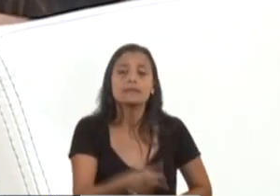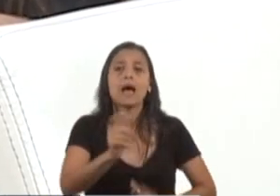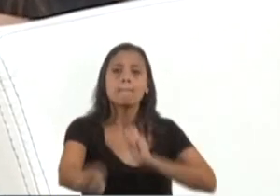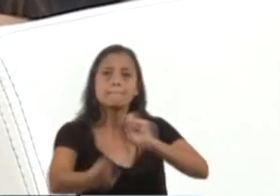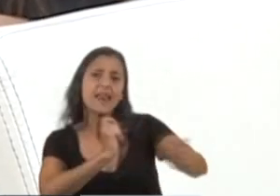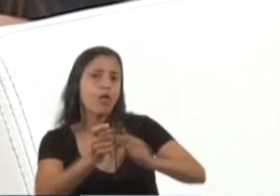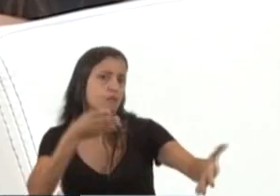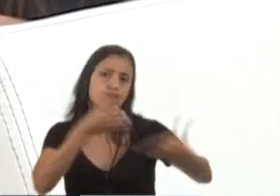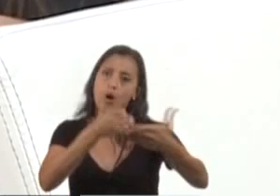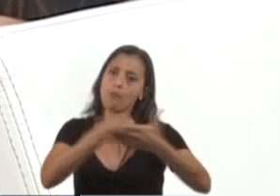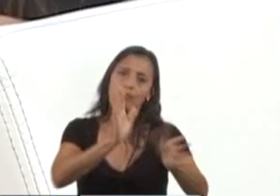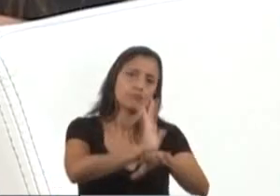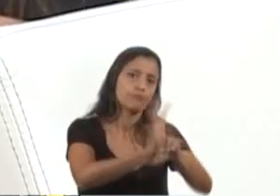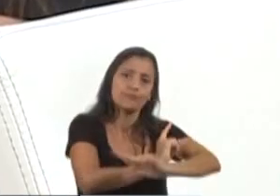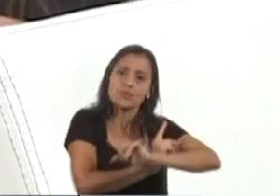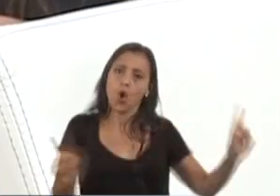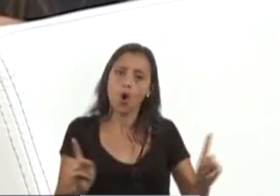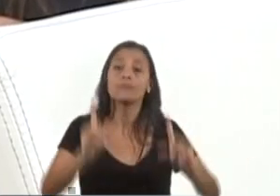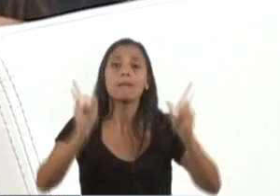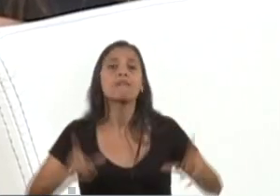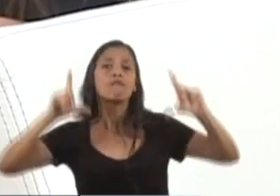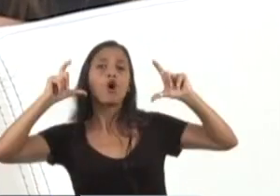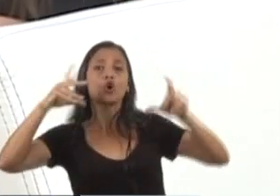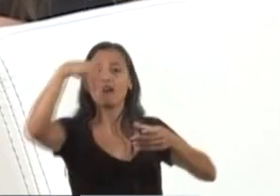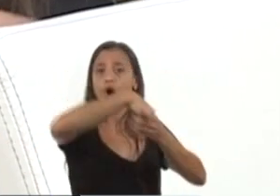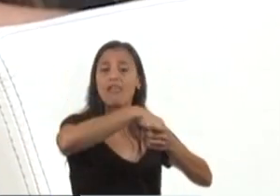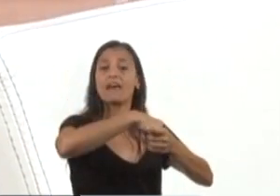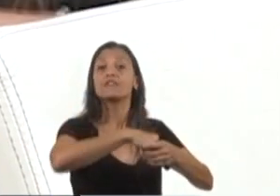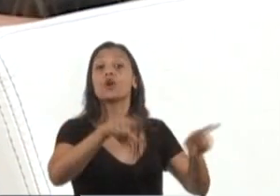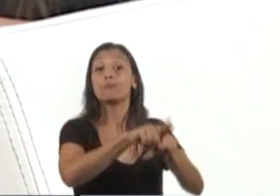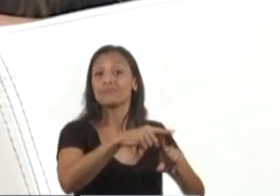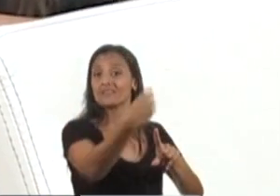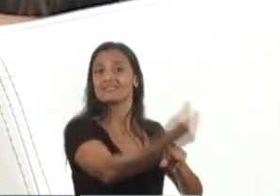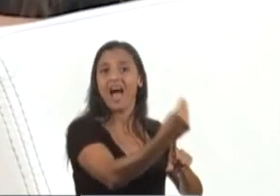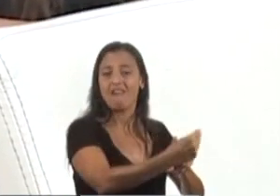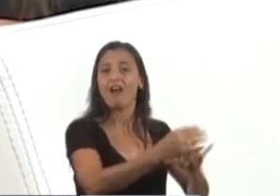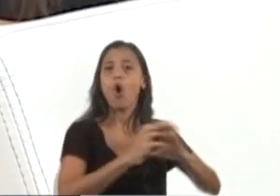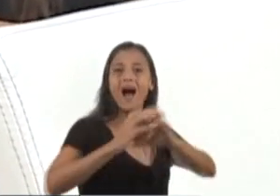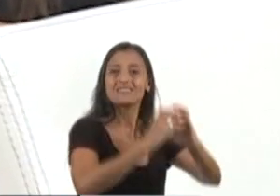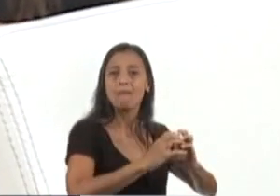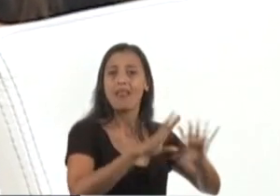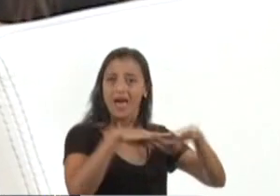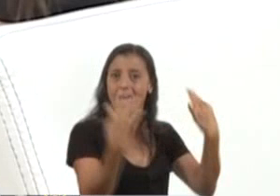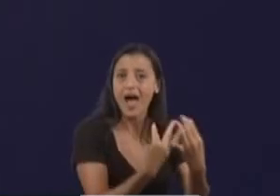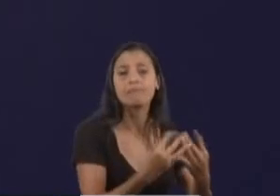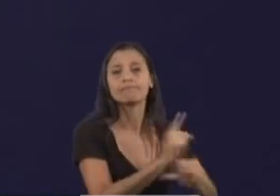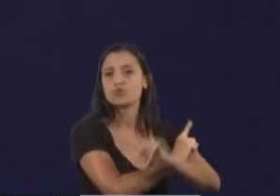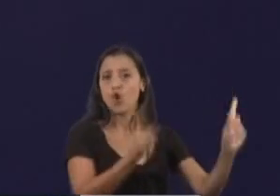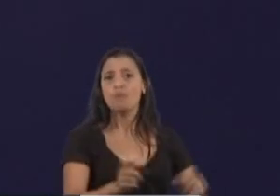prensa y a los fotógrafos en la Asamblea Legislativa. Si esto es así, ¿y quién dio la orden?